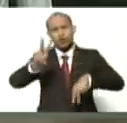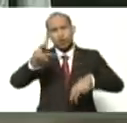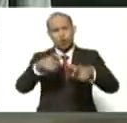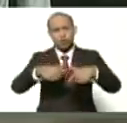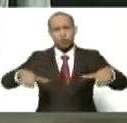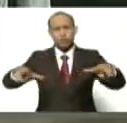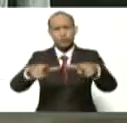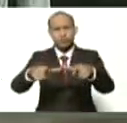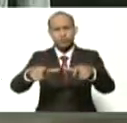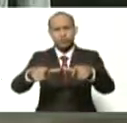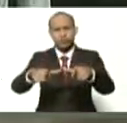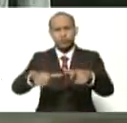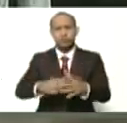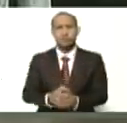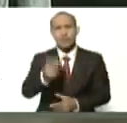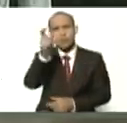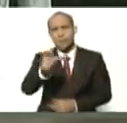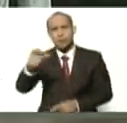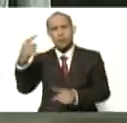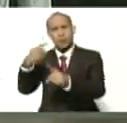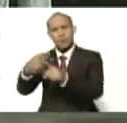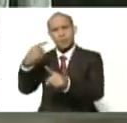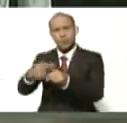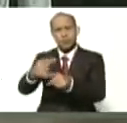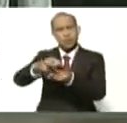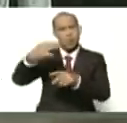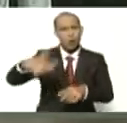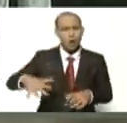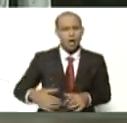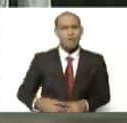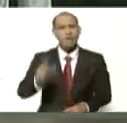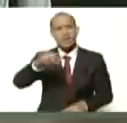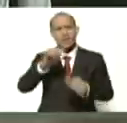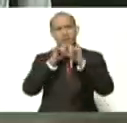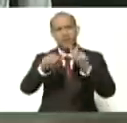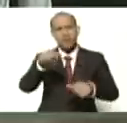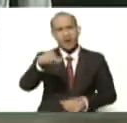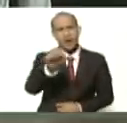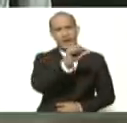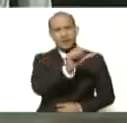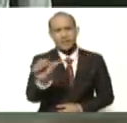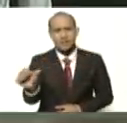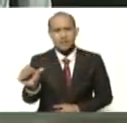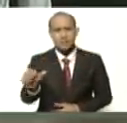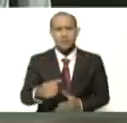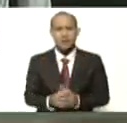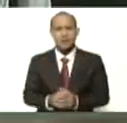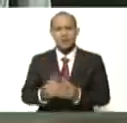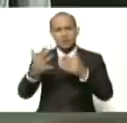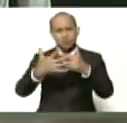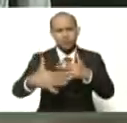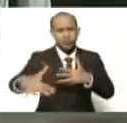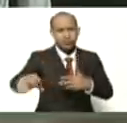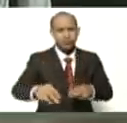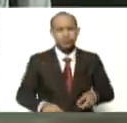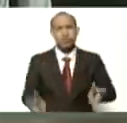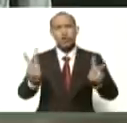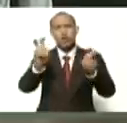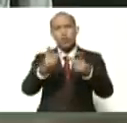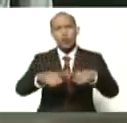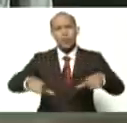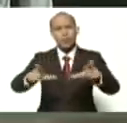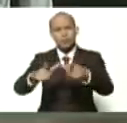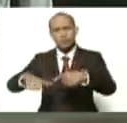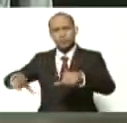para pacientes graves y le informo presidente que esta semana vamos a estar activando nuevas capacidades